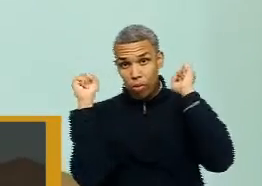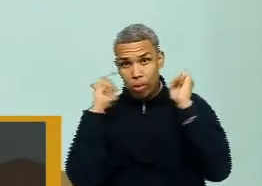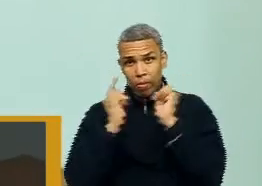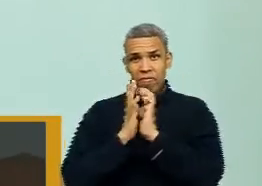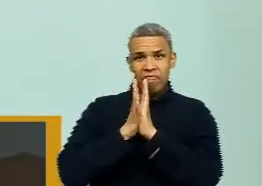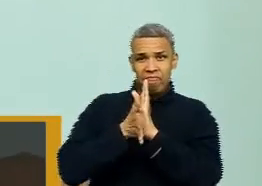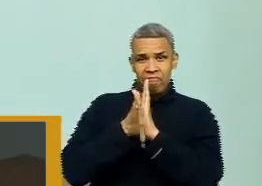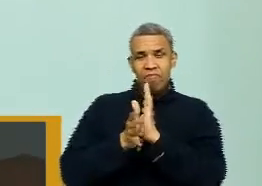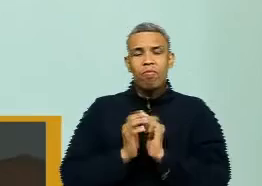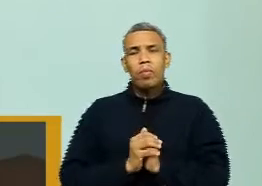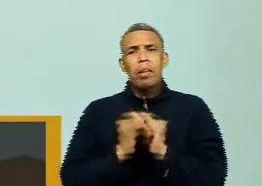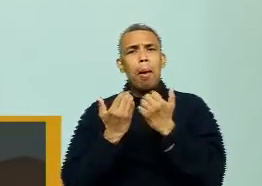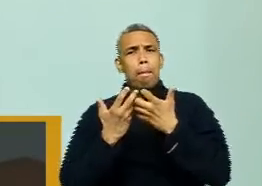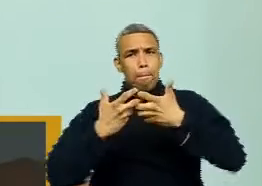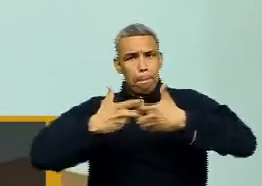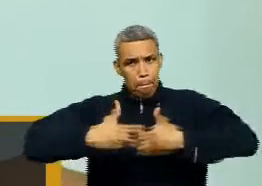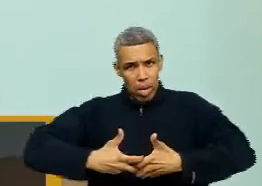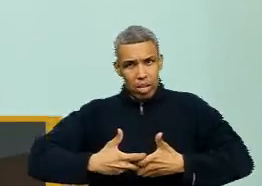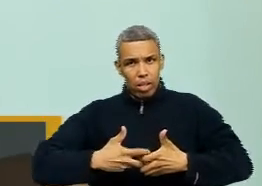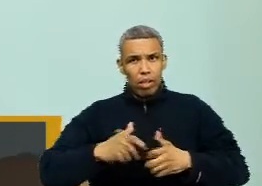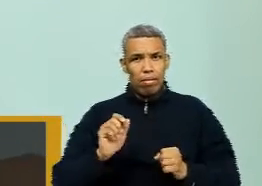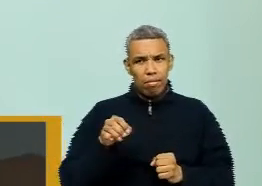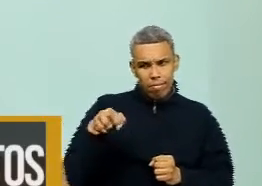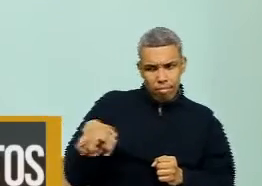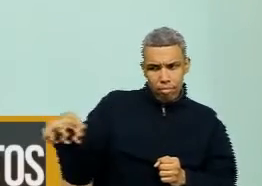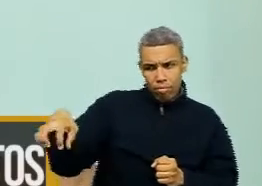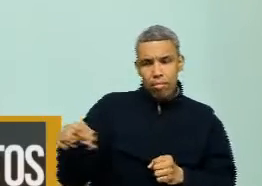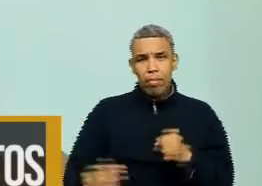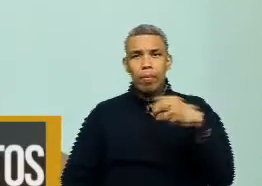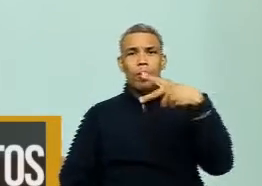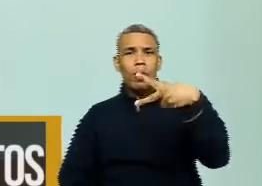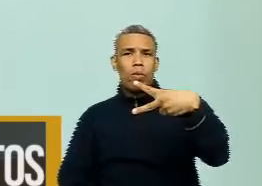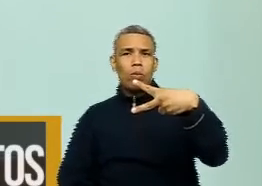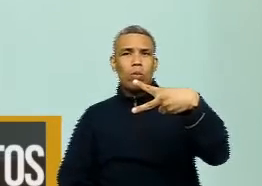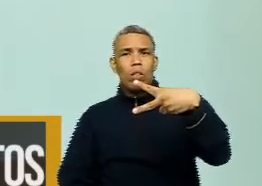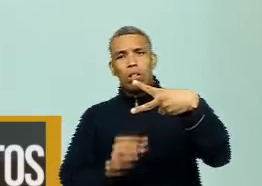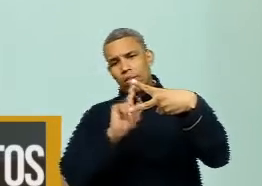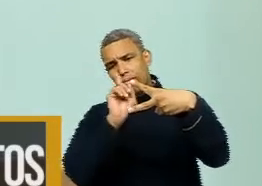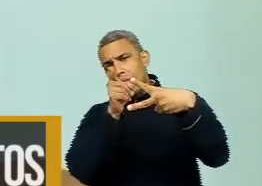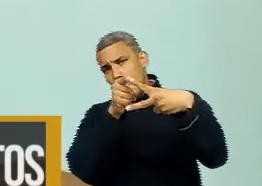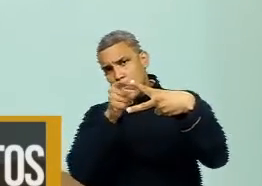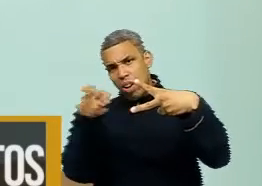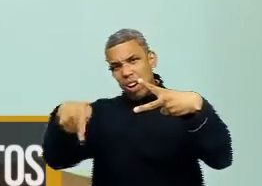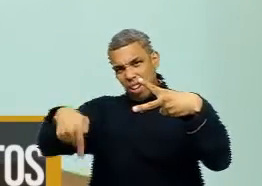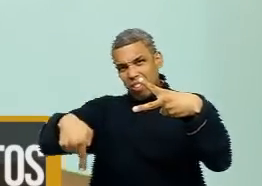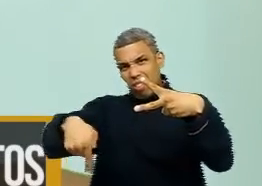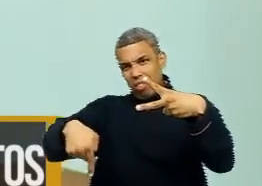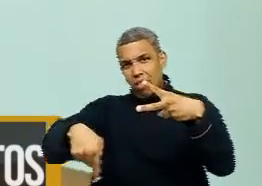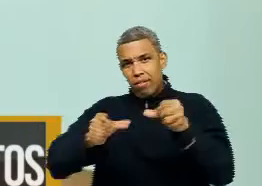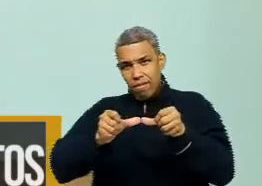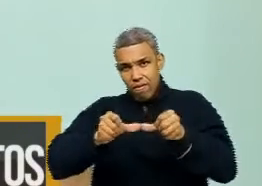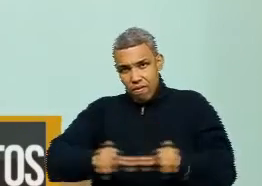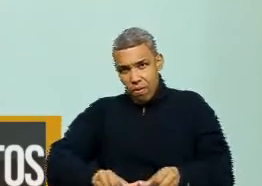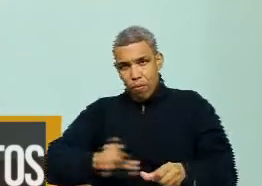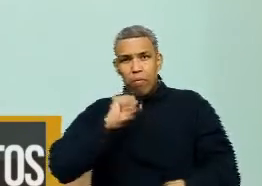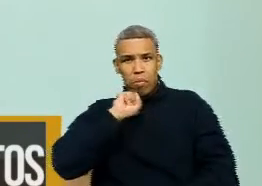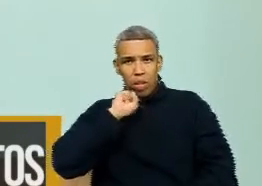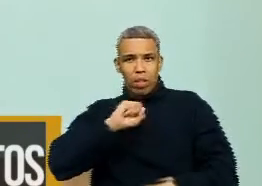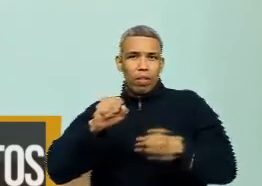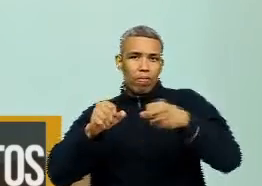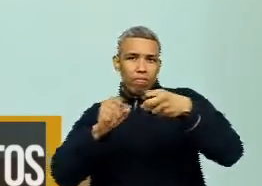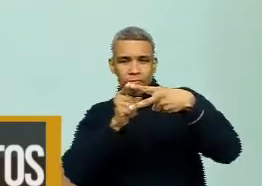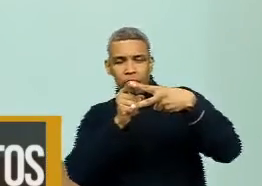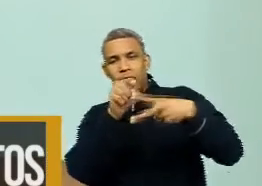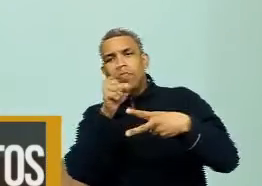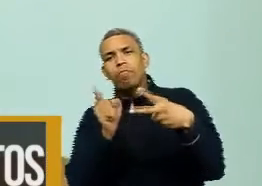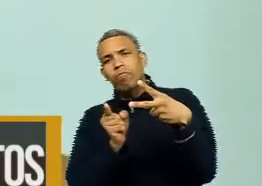pues empresas, una que es local y otra que de igual forma se van a hacer, prácticamente